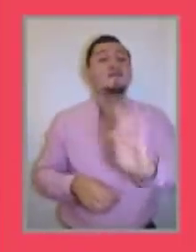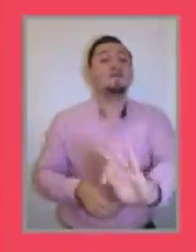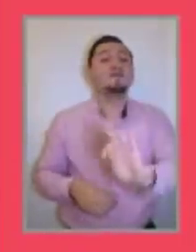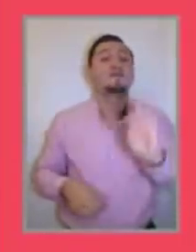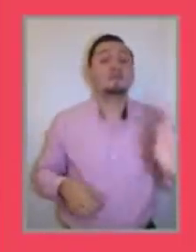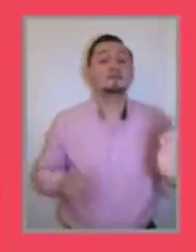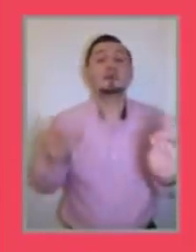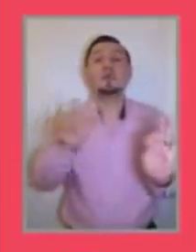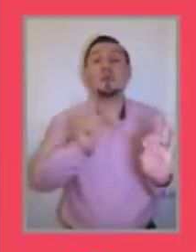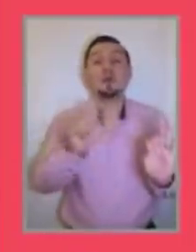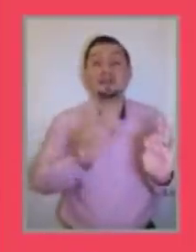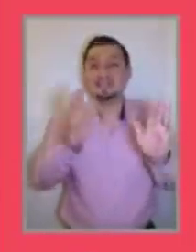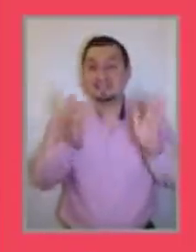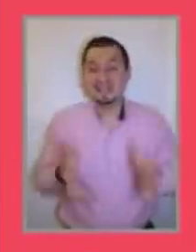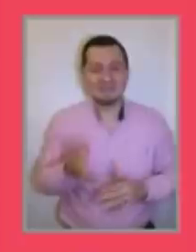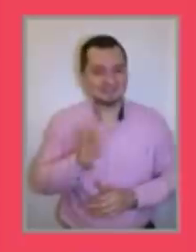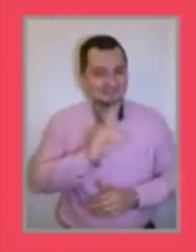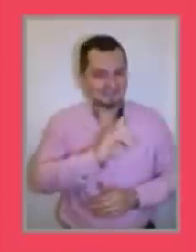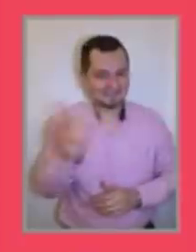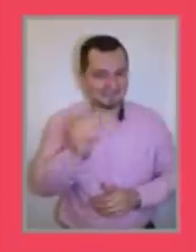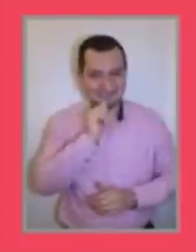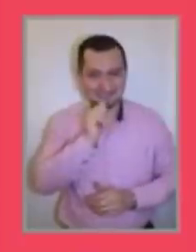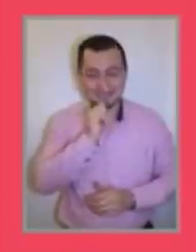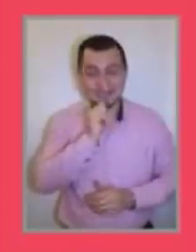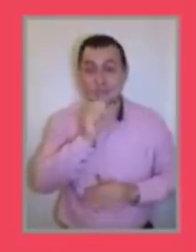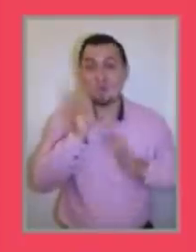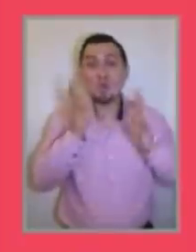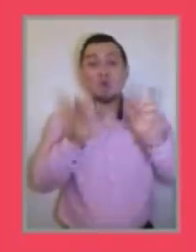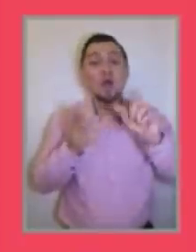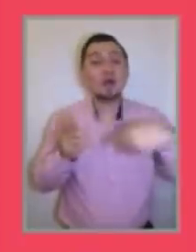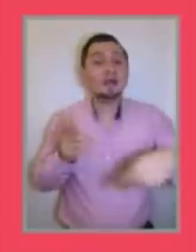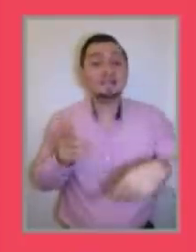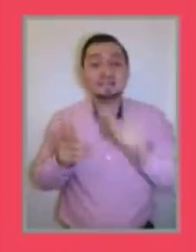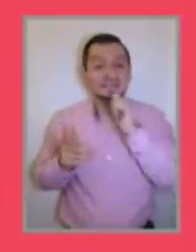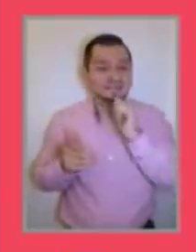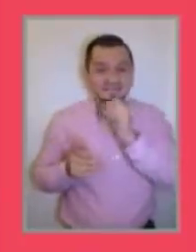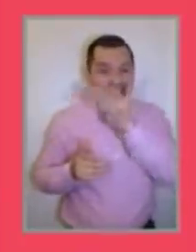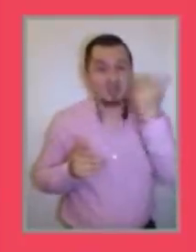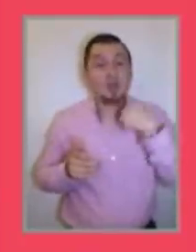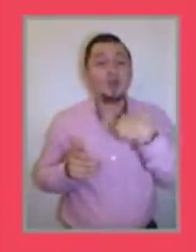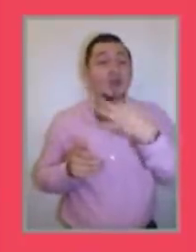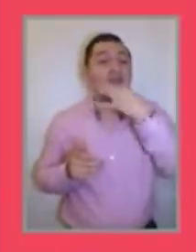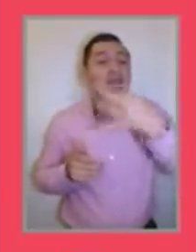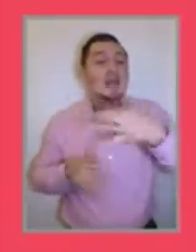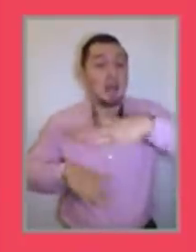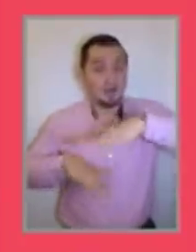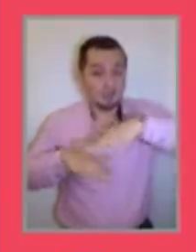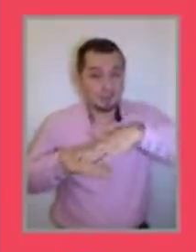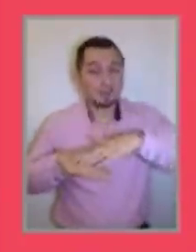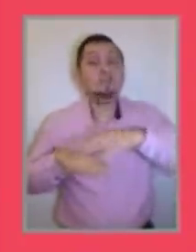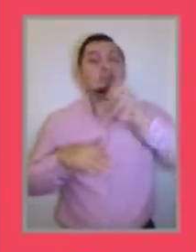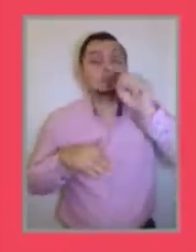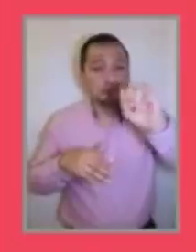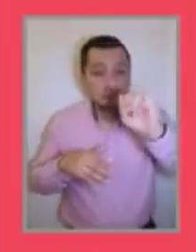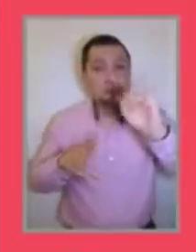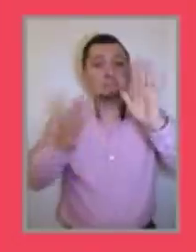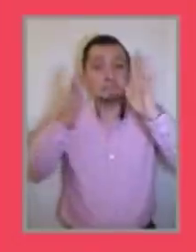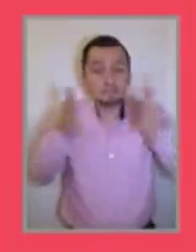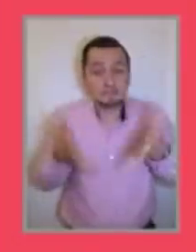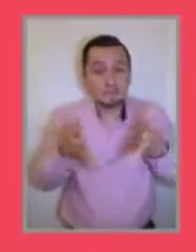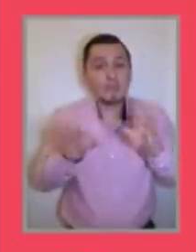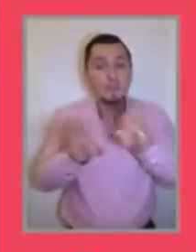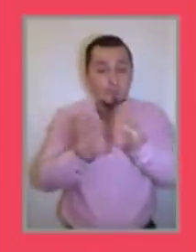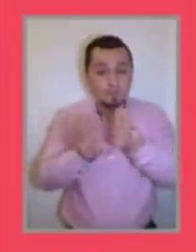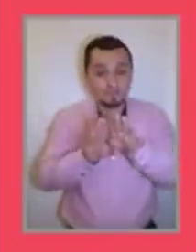no está definida, de cuándo inicia este regreso a la presencialidad. Lo que vamos a decir es cómo se va a dar